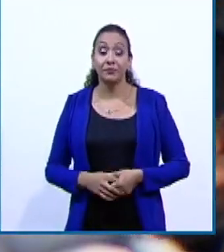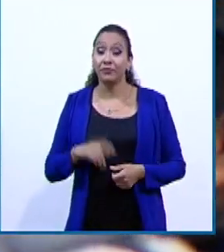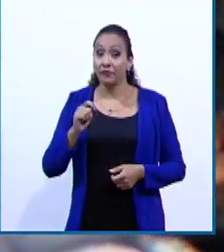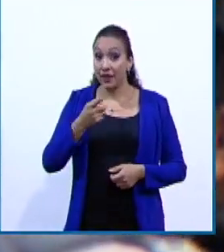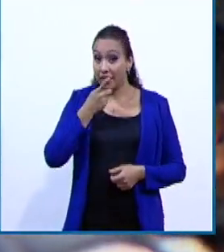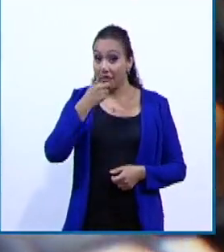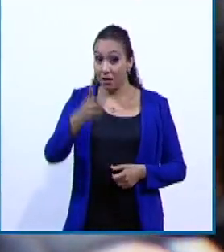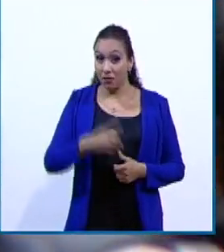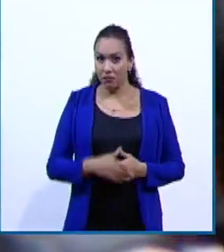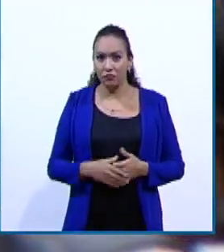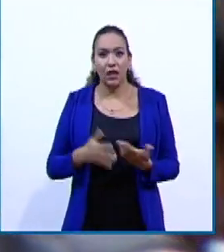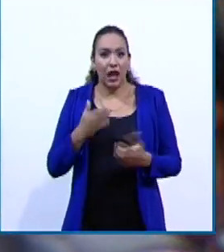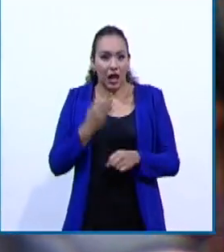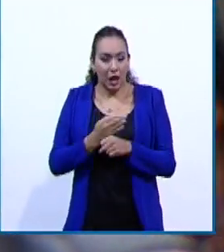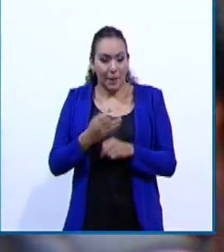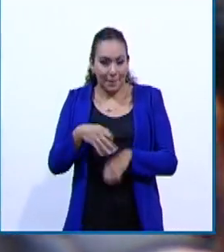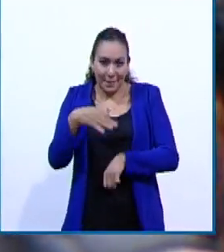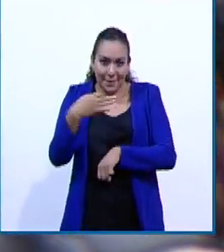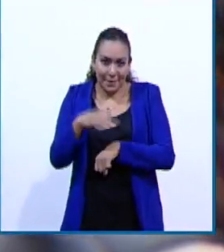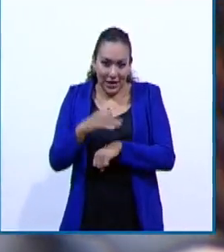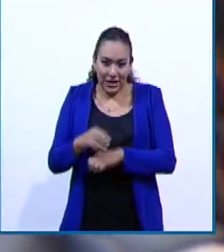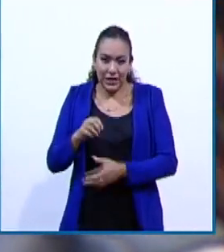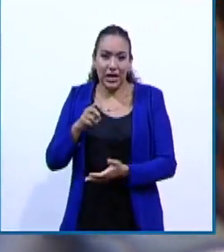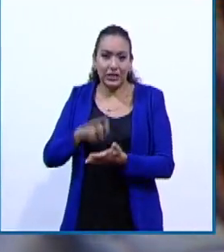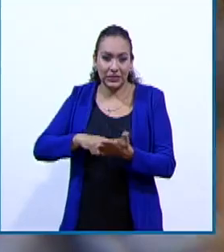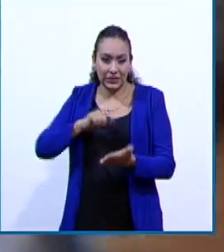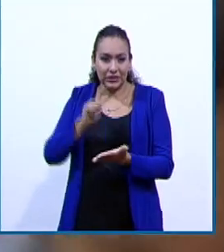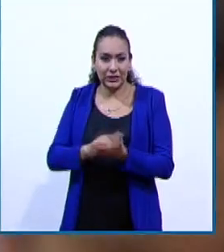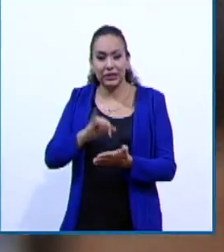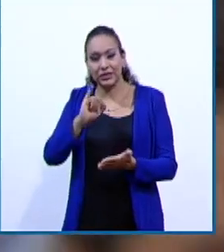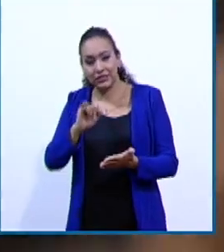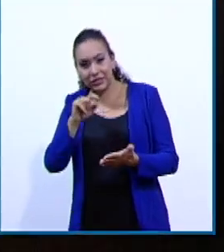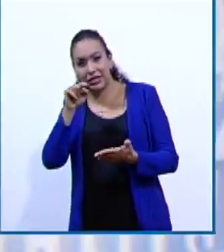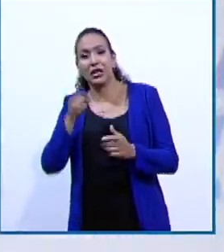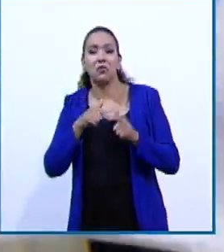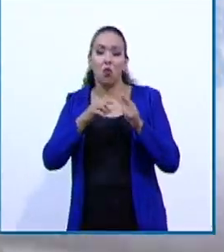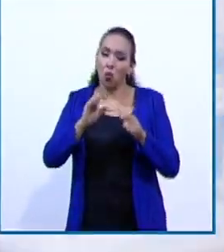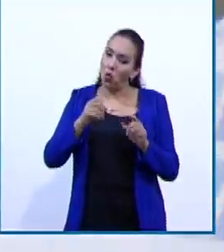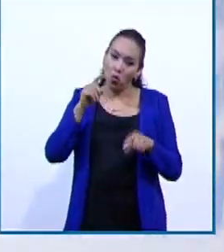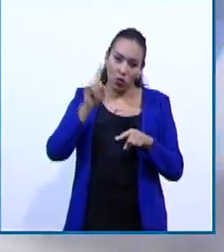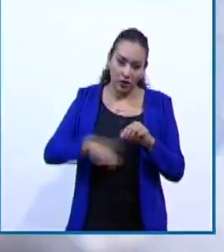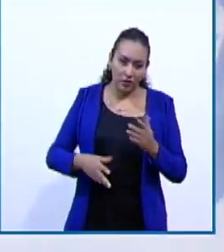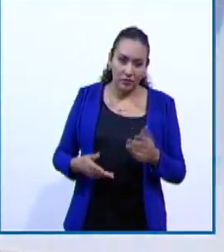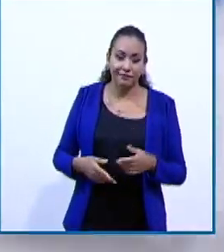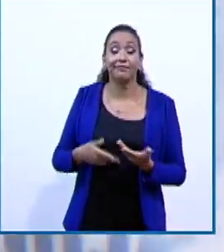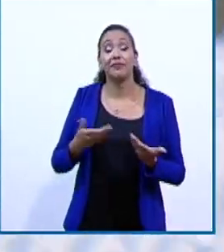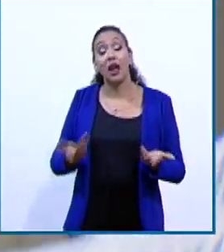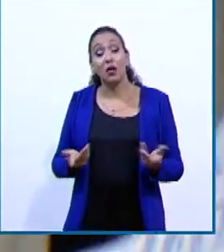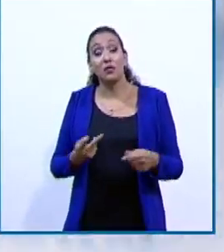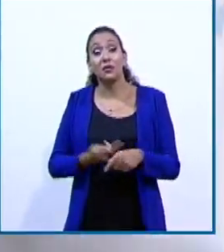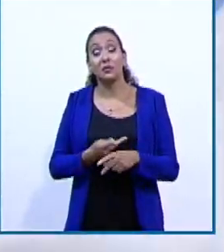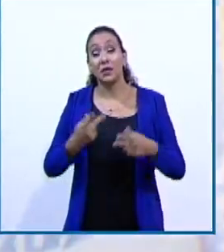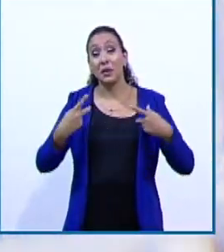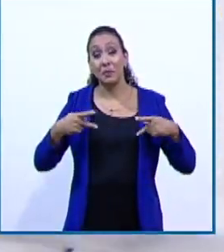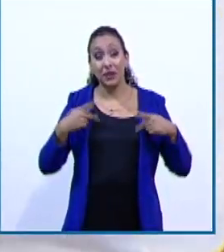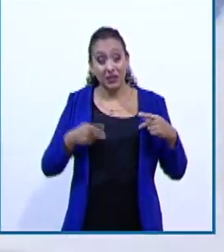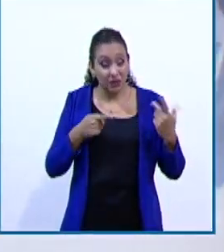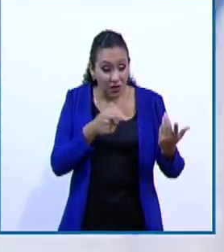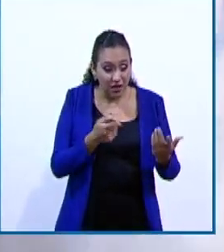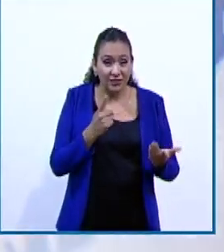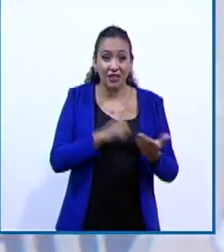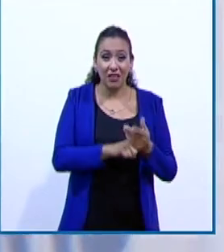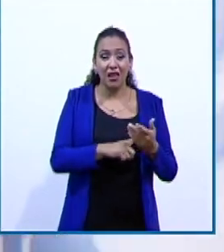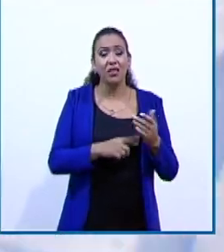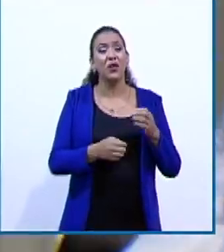que mientras la implementación de la reforma se resuelve, el verdadero acceso a la justicia para quienes más lo necesitan sigue aplazándose y